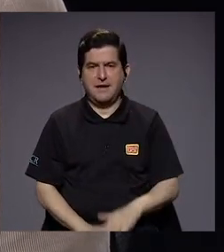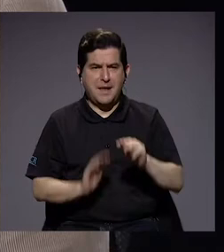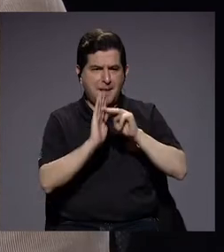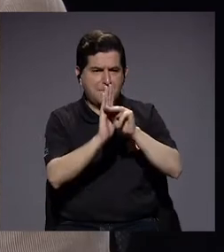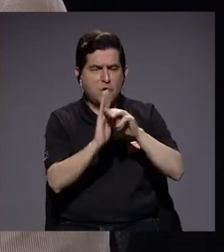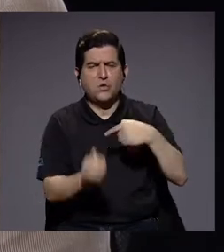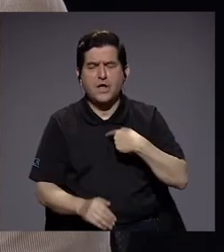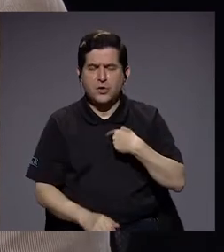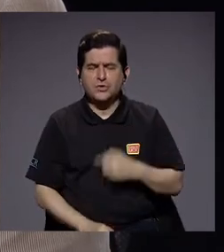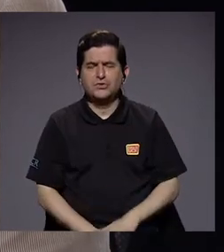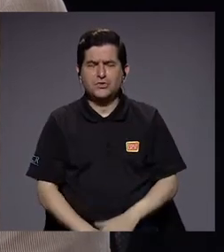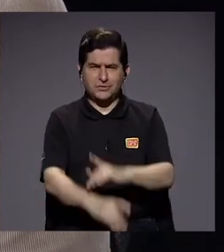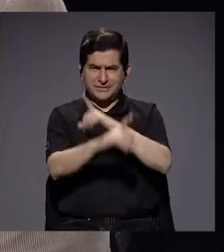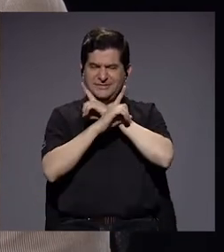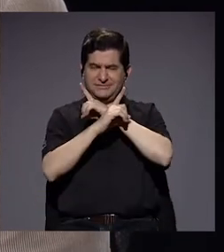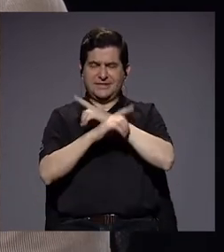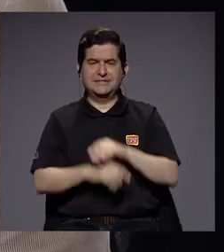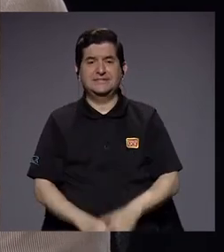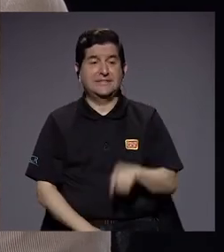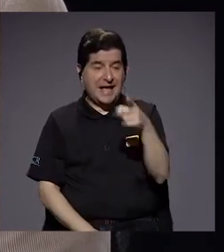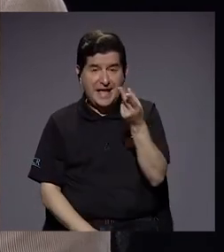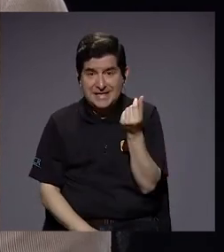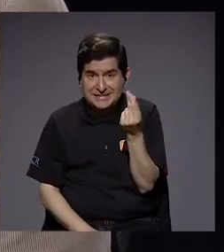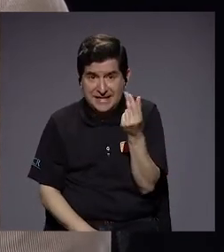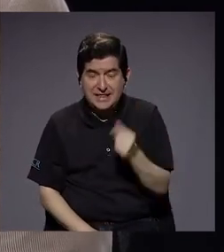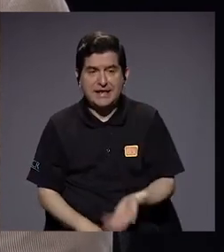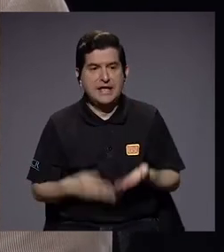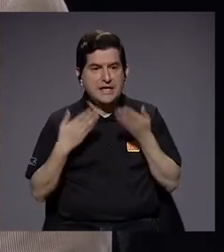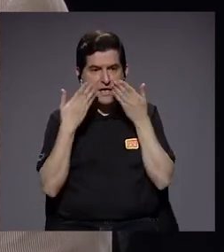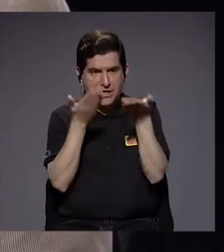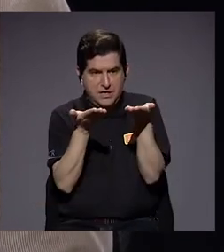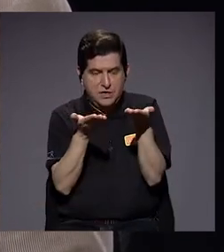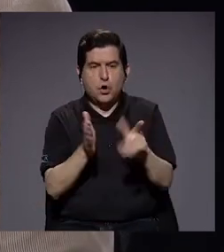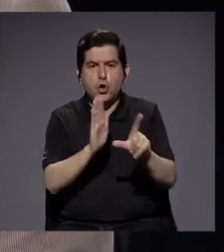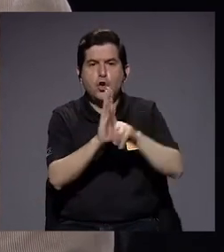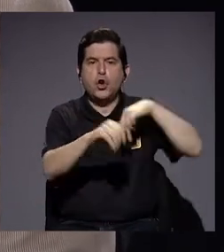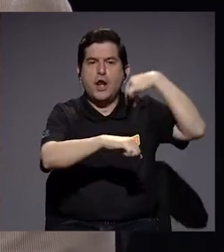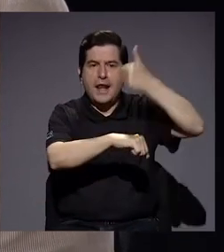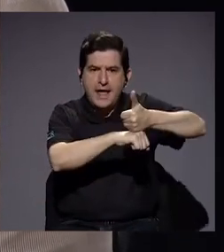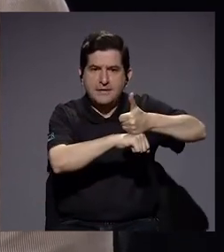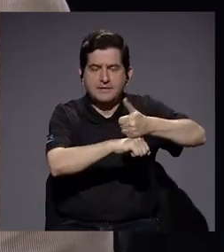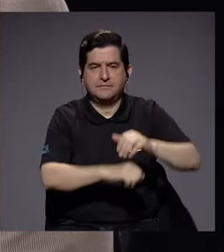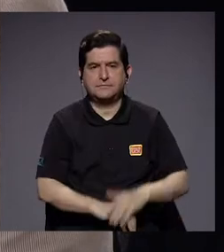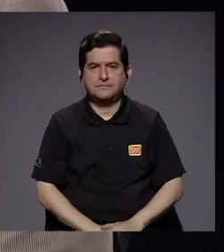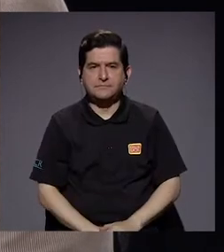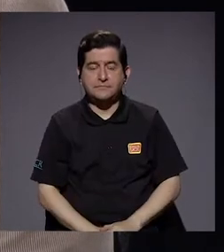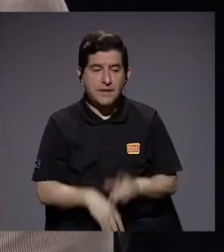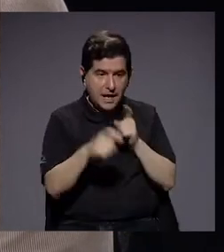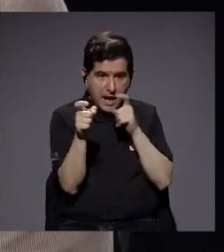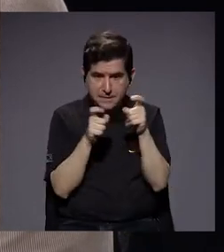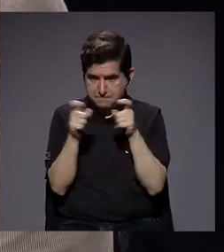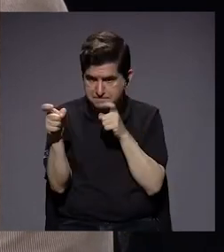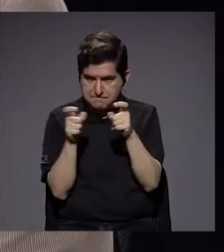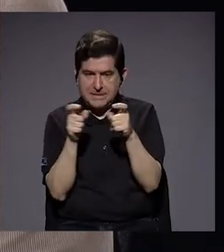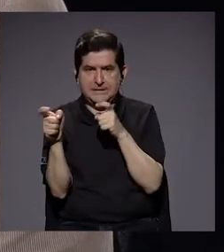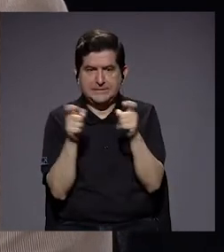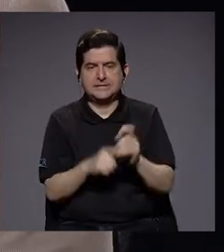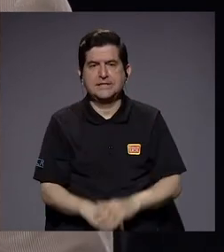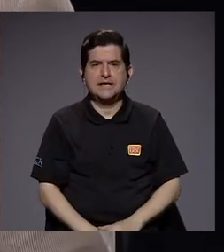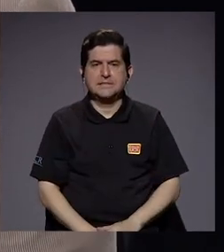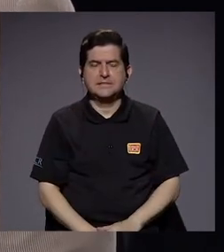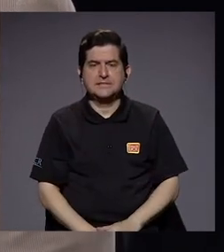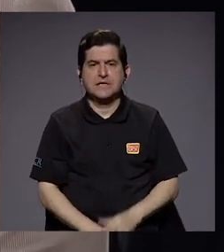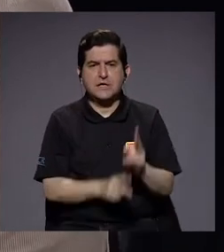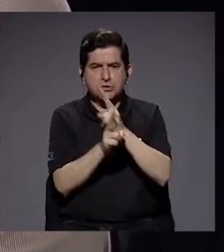el modelo que yo he defendido siempre es que esos dineros sean destinados para lo que la ley establece, que sean administrados por